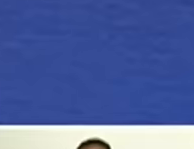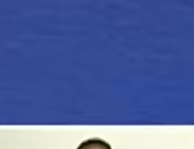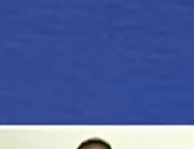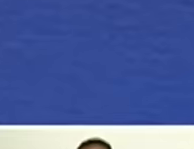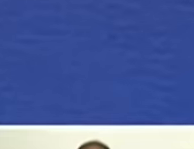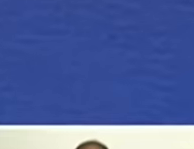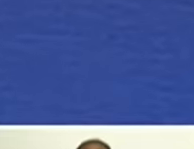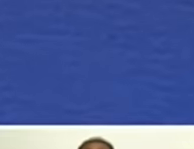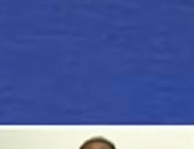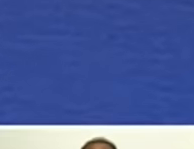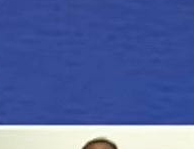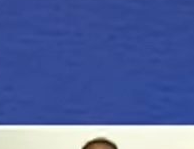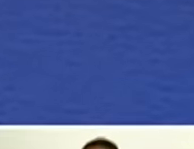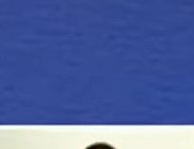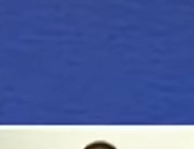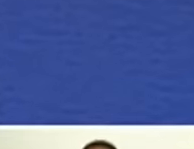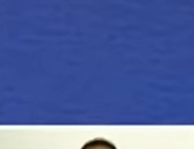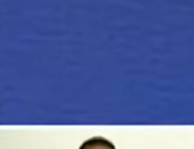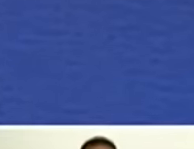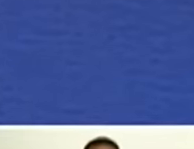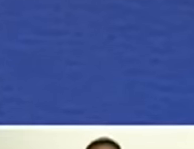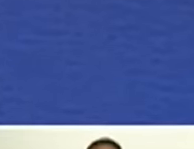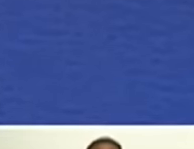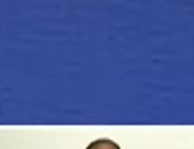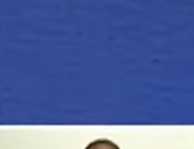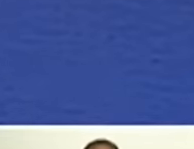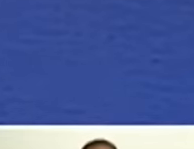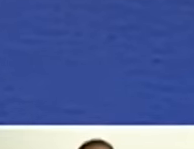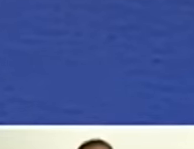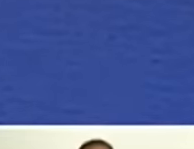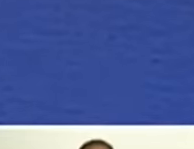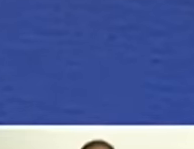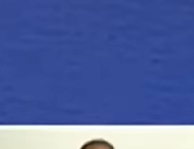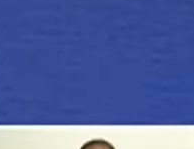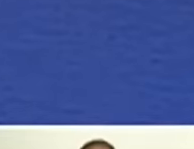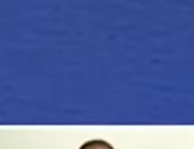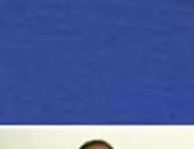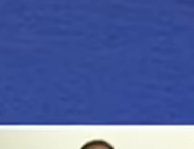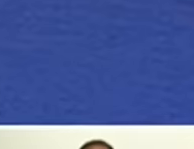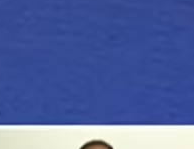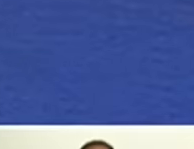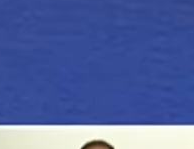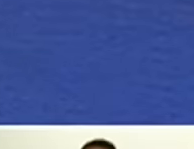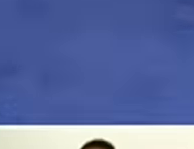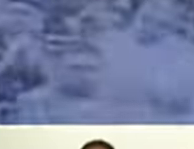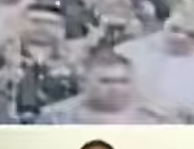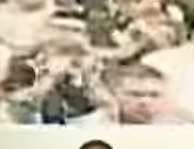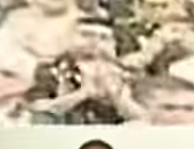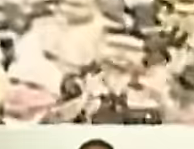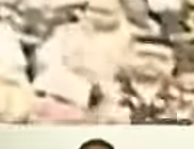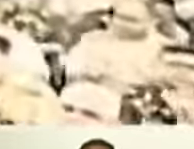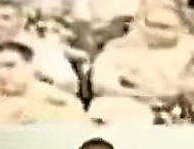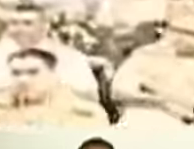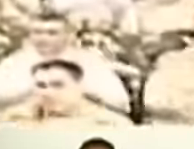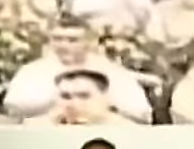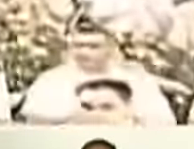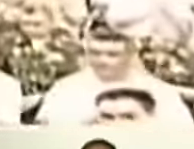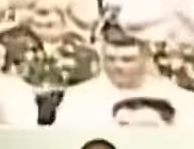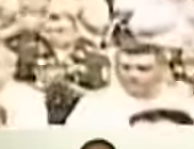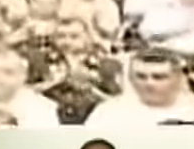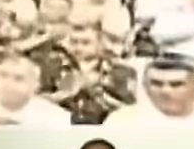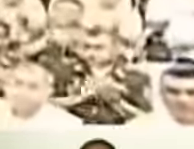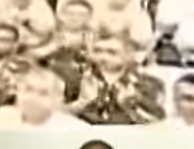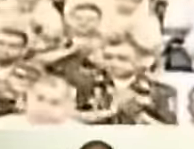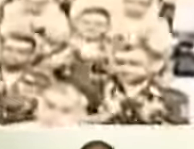¿O protestamos? ¿O luchamos por lo nuestro? ¿Cómo estamos luchando? De manera constitucional, de manera legal, con